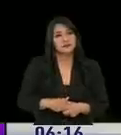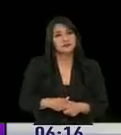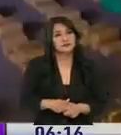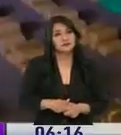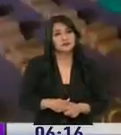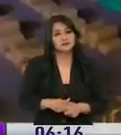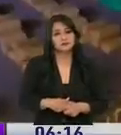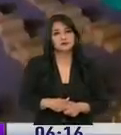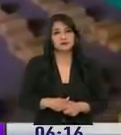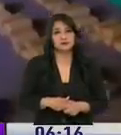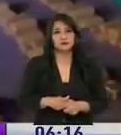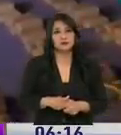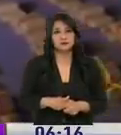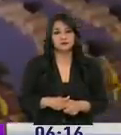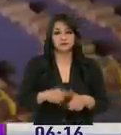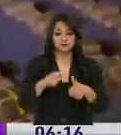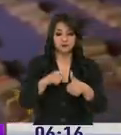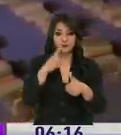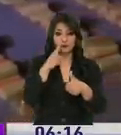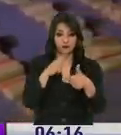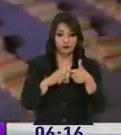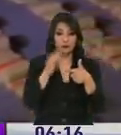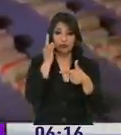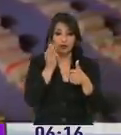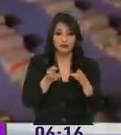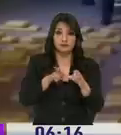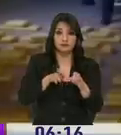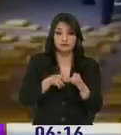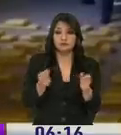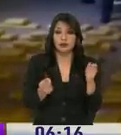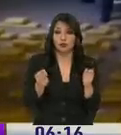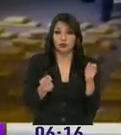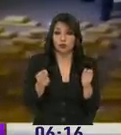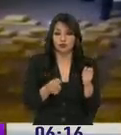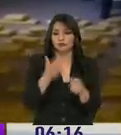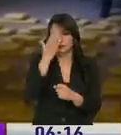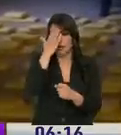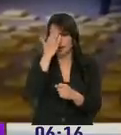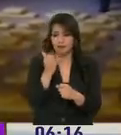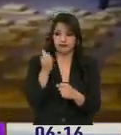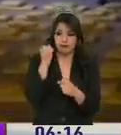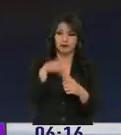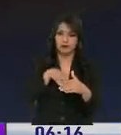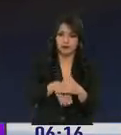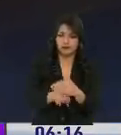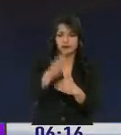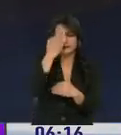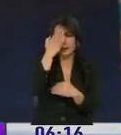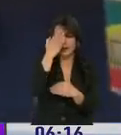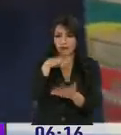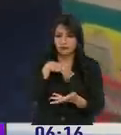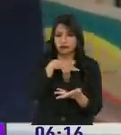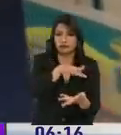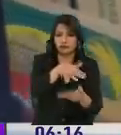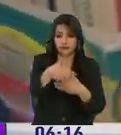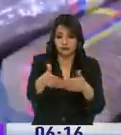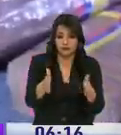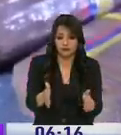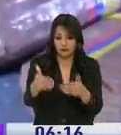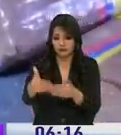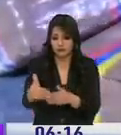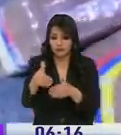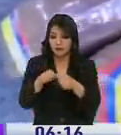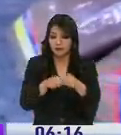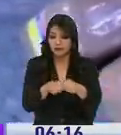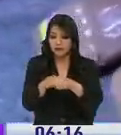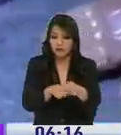verdosa. Sandro A. y Hugo Q. viajaban en el automotor, conocían de la carga y el destino que ésta tenía. Fueron cajas vacías las que buscaban